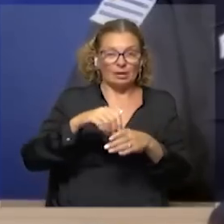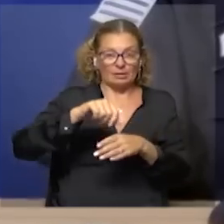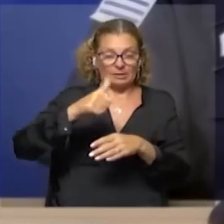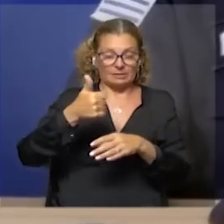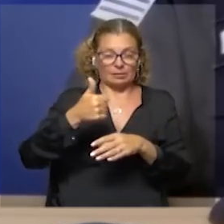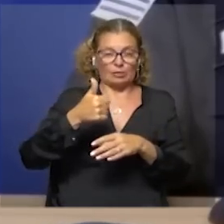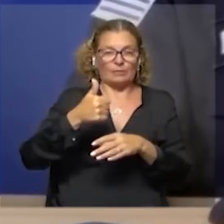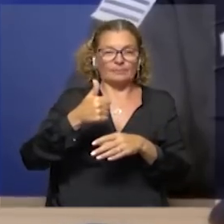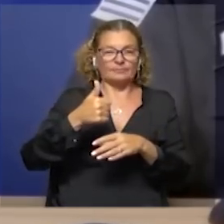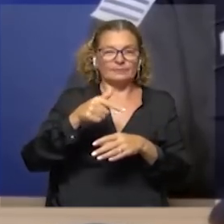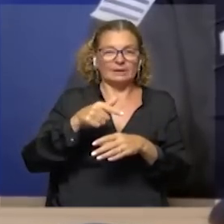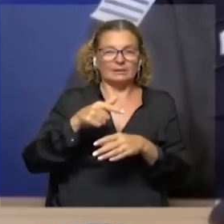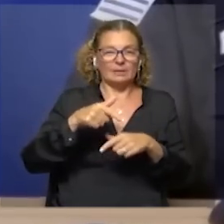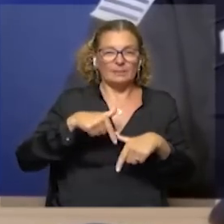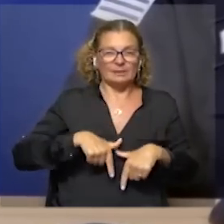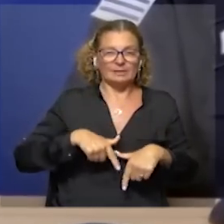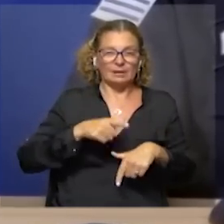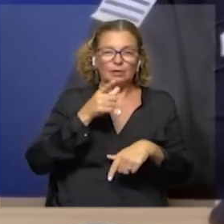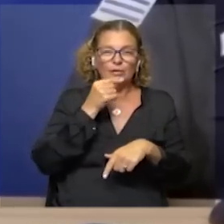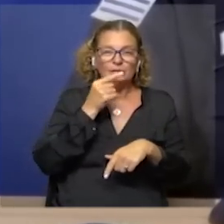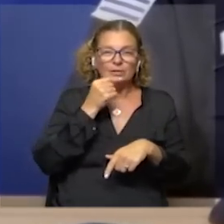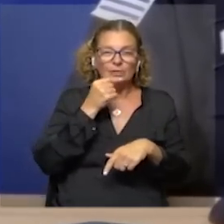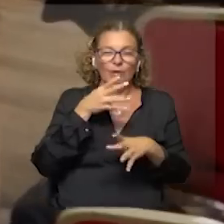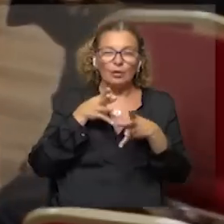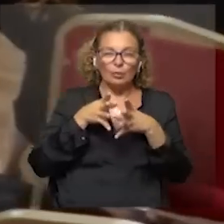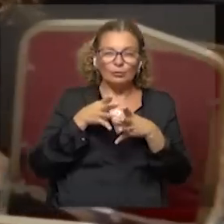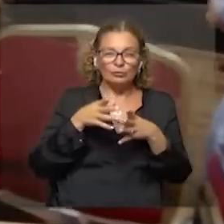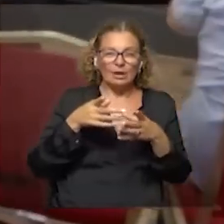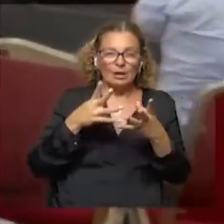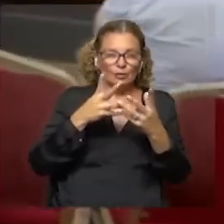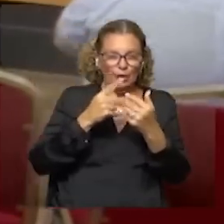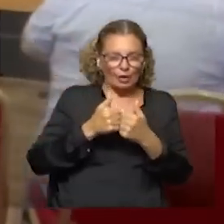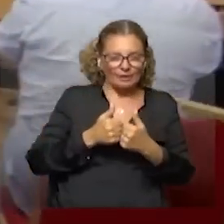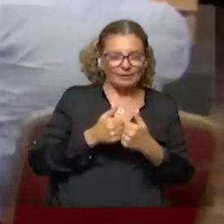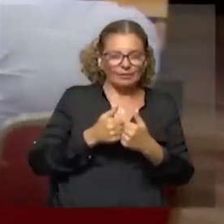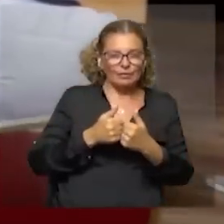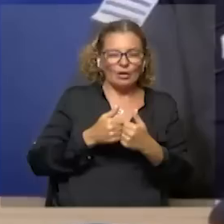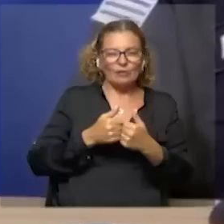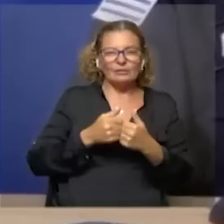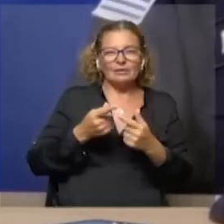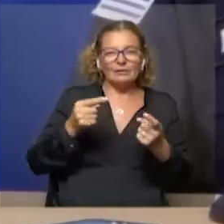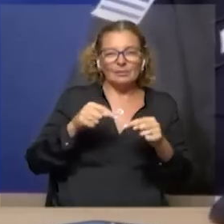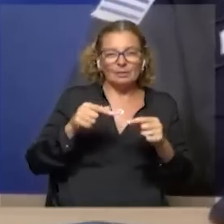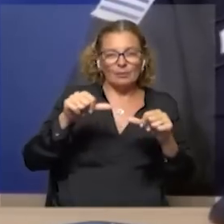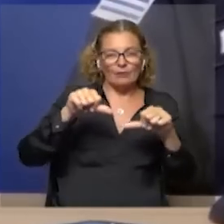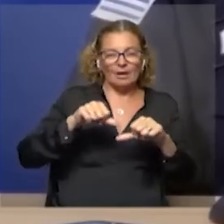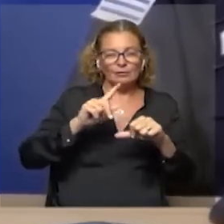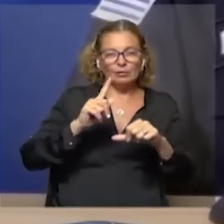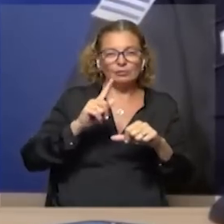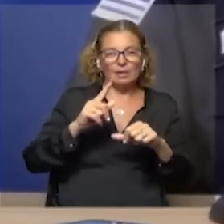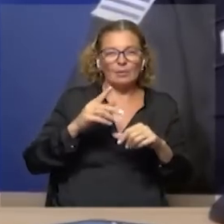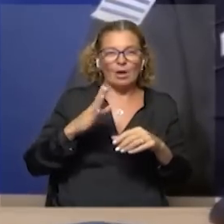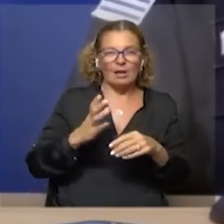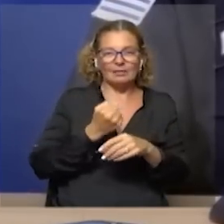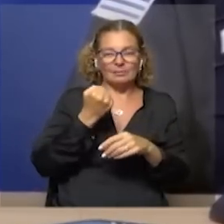que ha tenido este Ministerio del interior en la lucha contra el crimen organizado si bien venimos bajando no estamos conforme